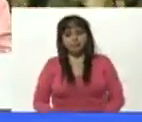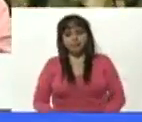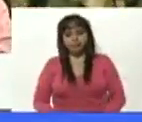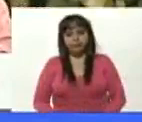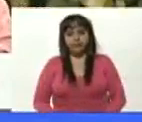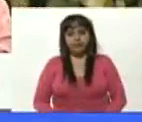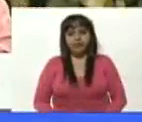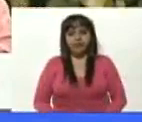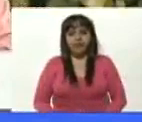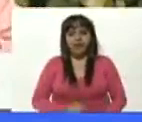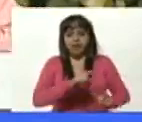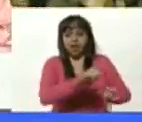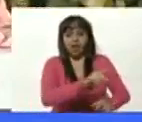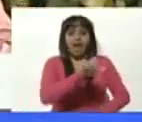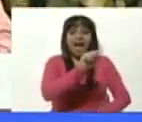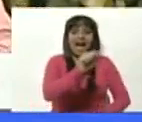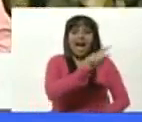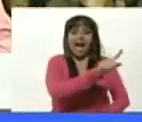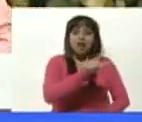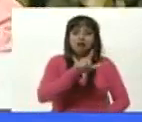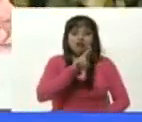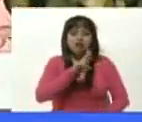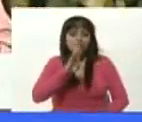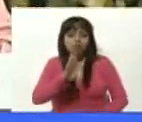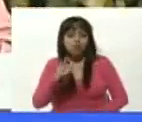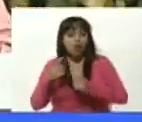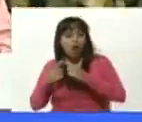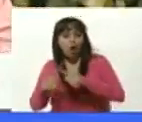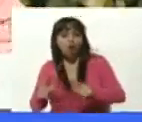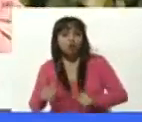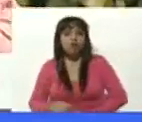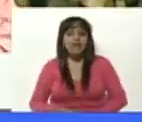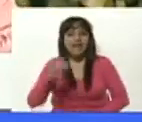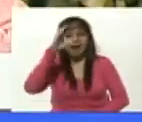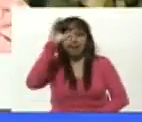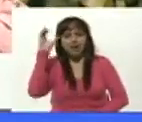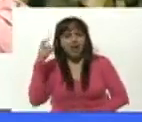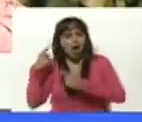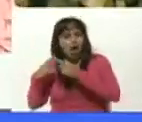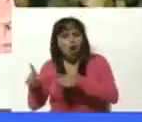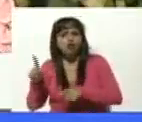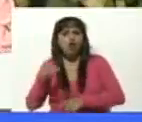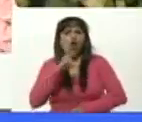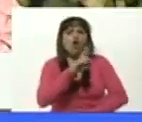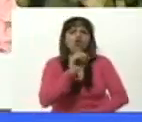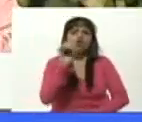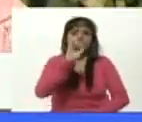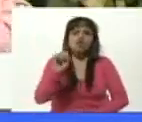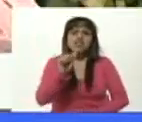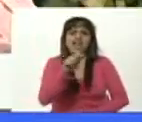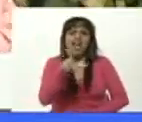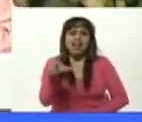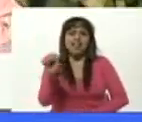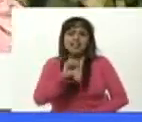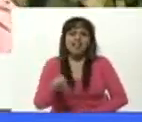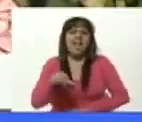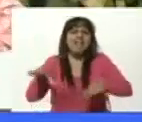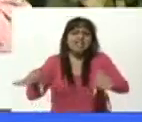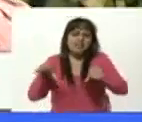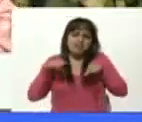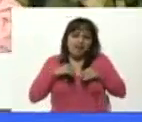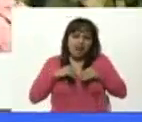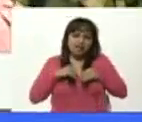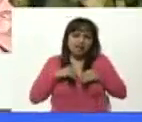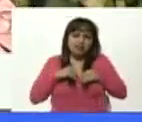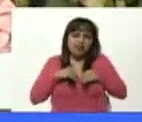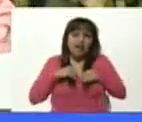Ramos Alud, Capriles Radosky, Manuel Rosales hayan decidido rectificar y hayan reconocido al